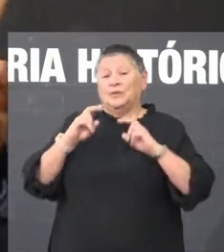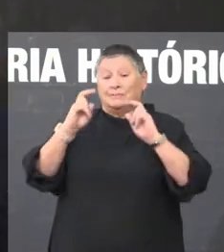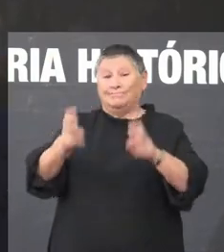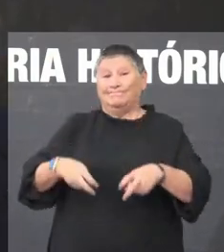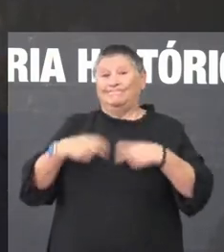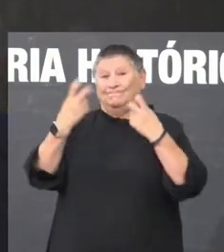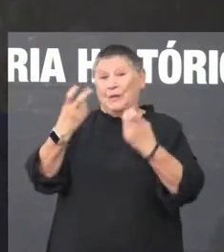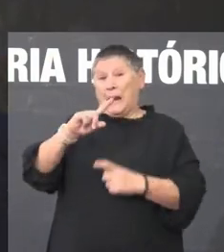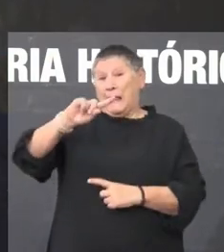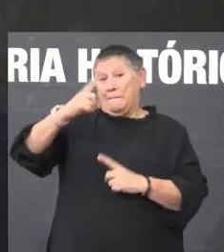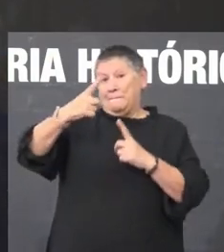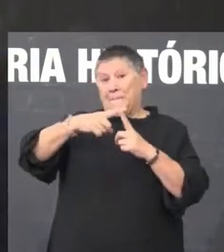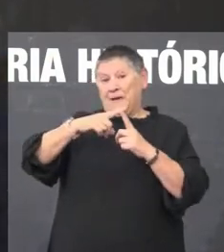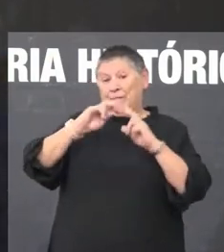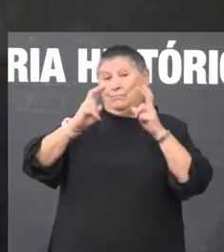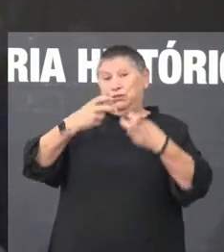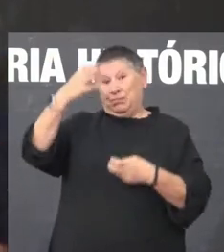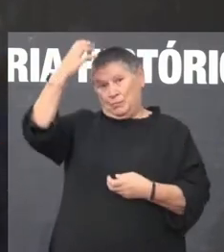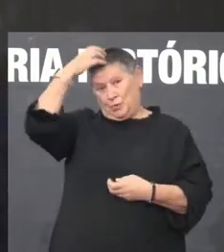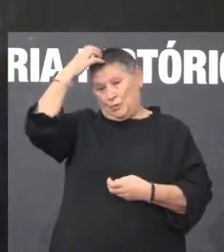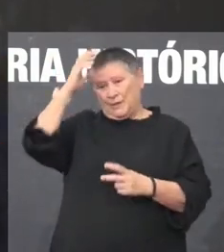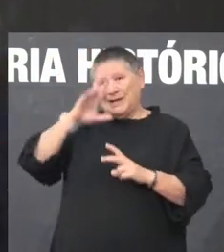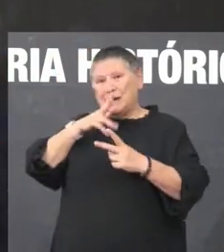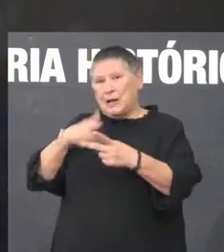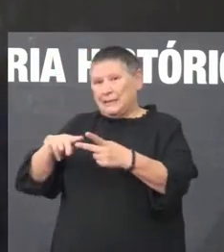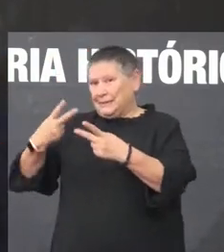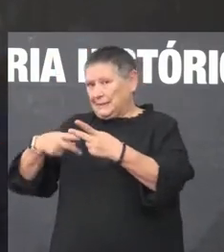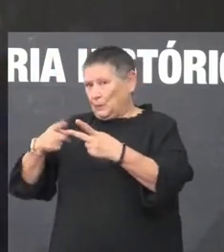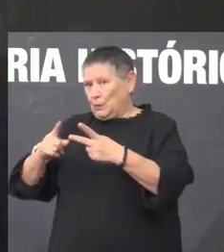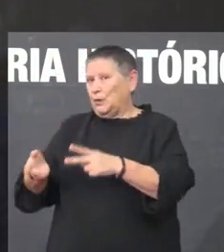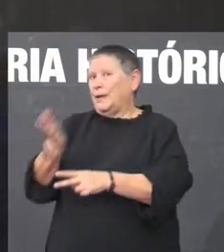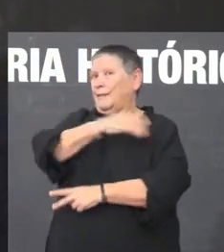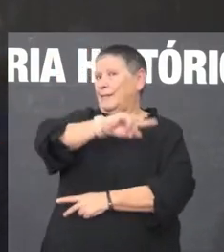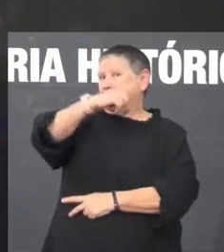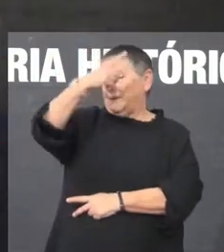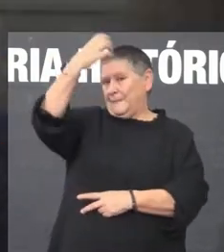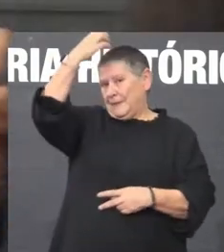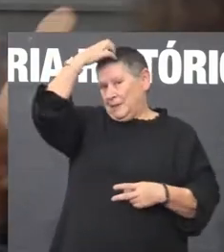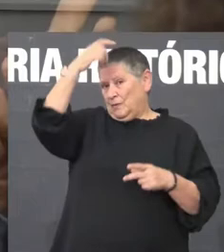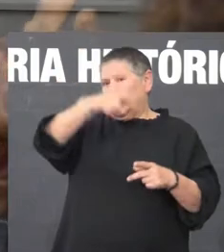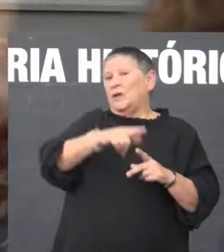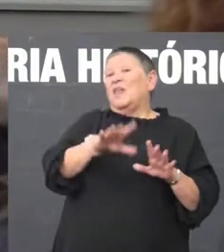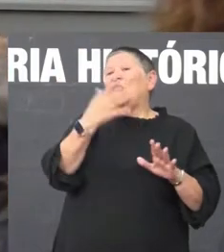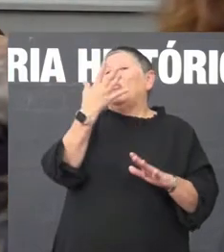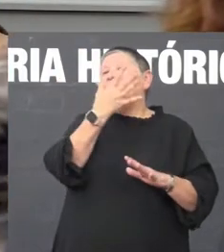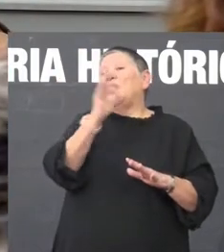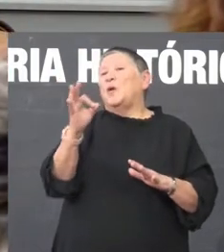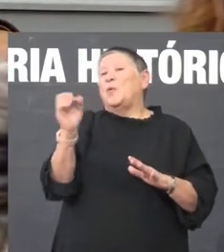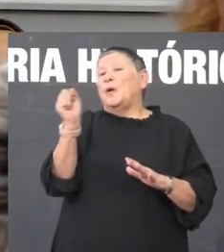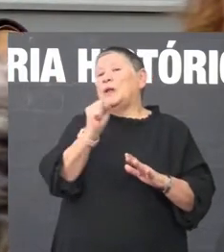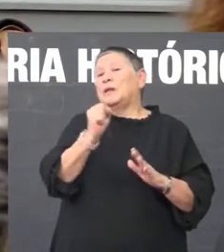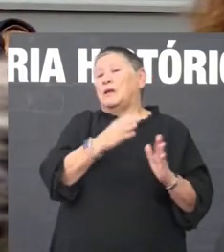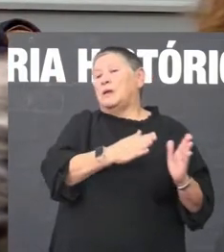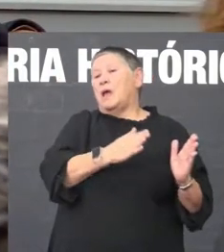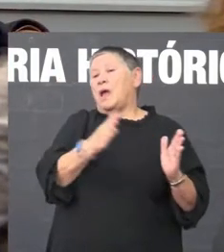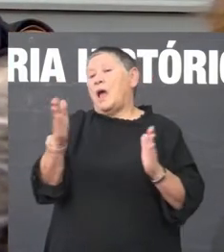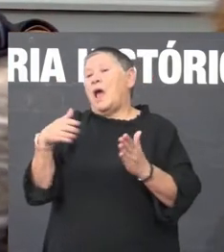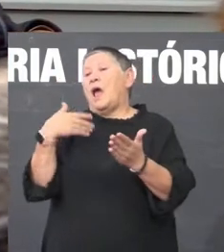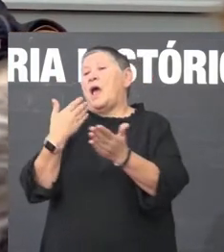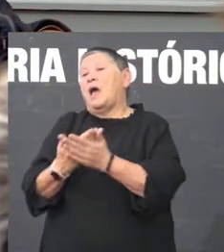la primera, no la segunda, la que vivimos ahora, pues transcurrieron 50 años hasta la proclamación de la